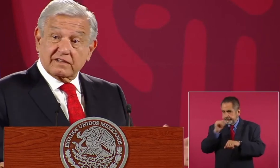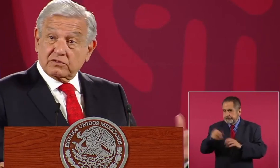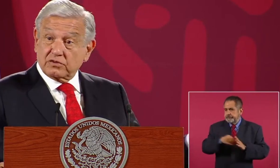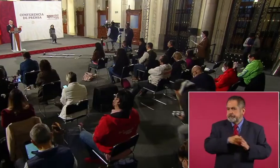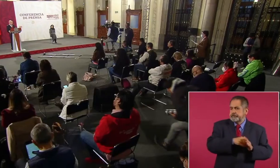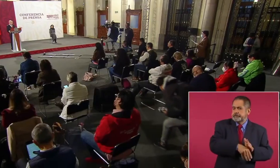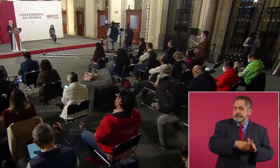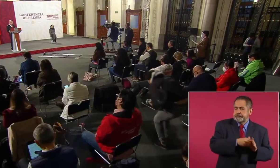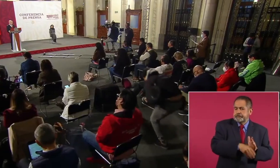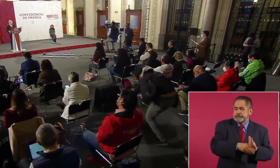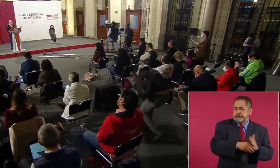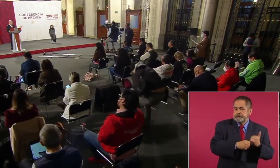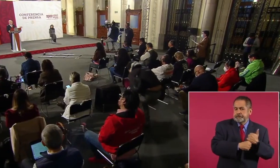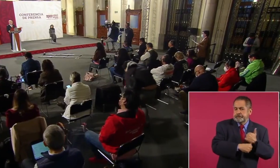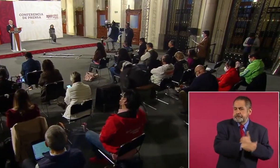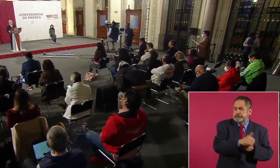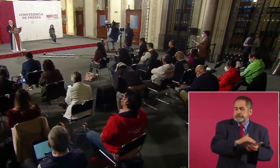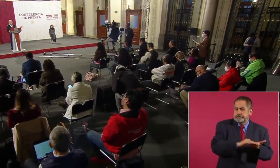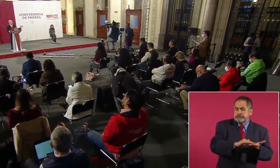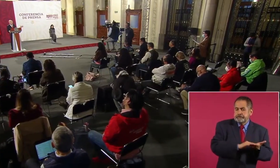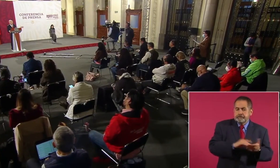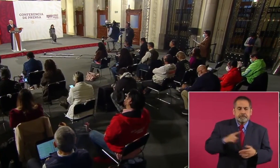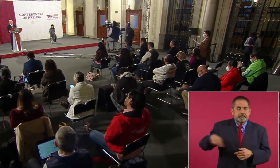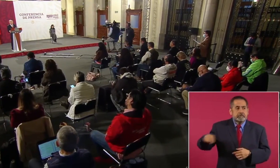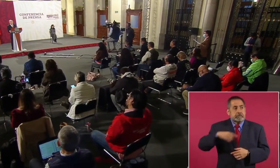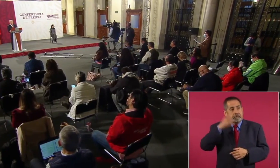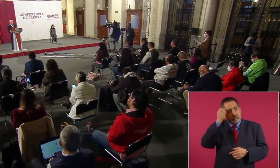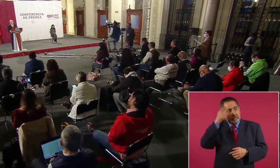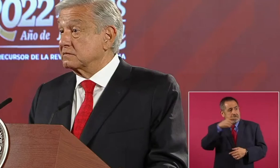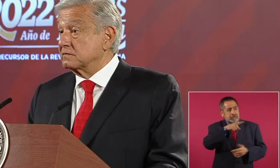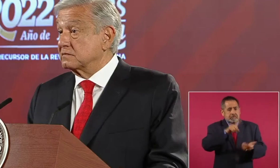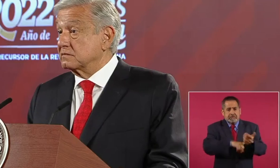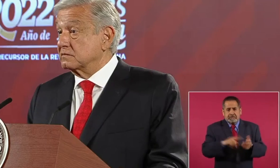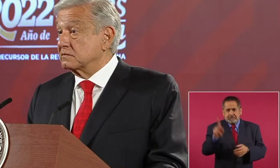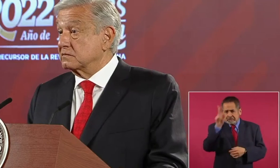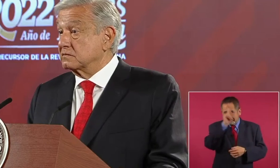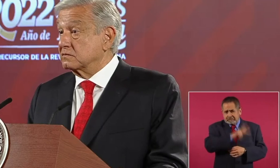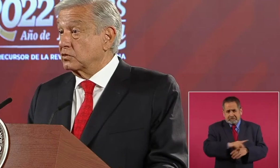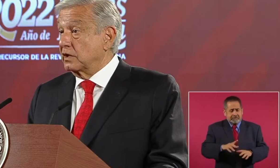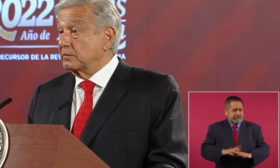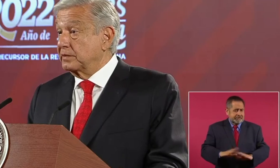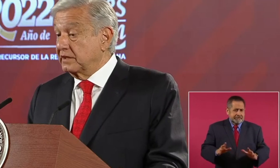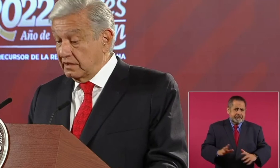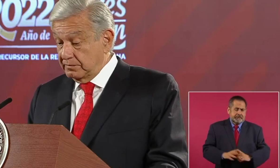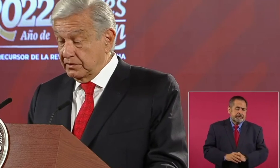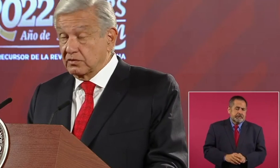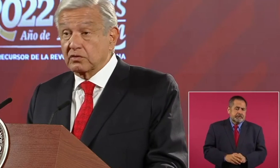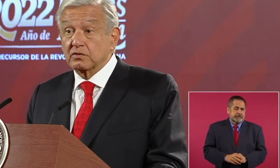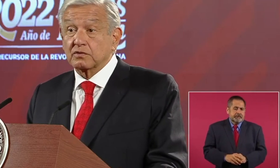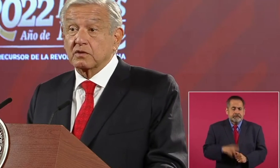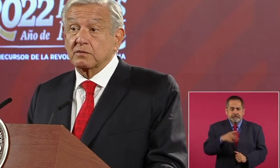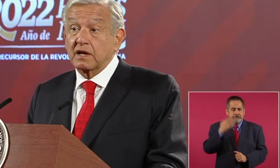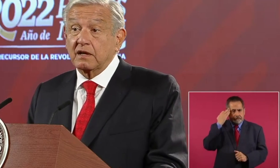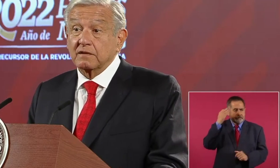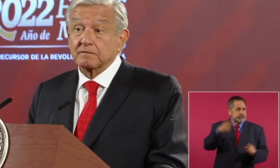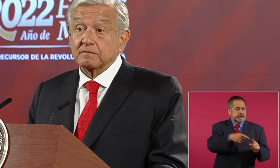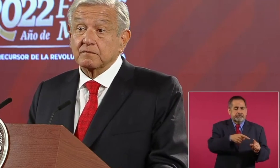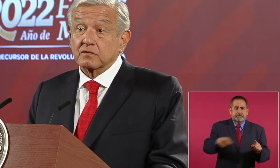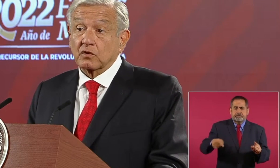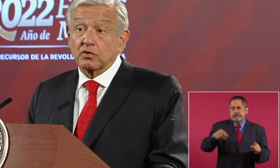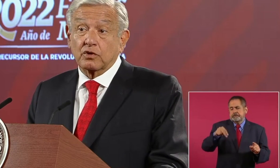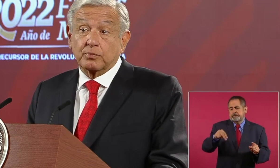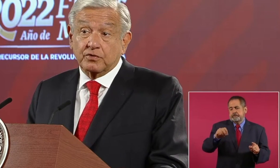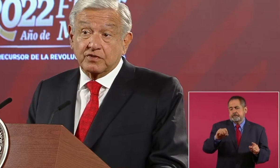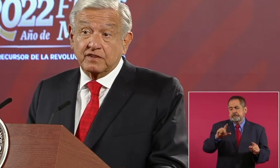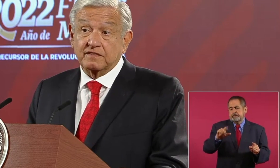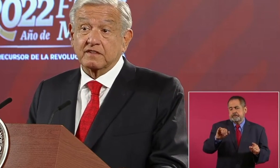por ejemplo, hay sabalitos, hay congeladas, hay hielitos, hay troca, hay bichi, hay empanadas, hay pastes. Lo mismo sucede